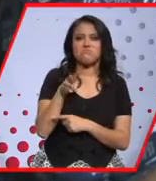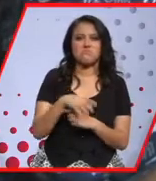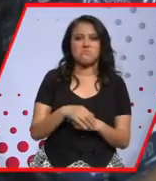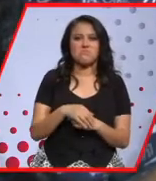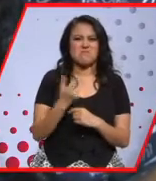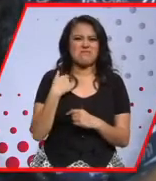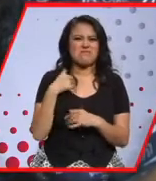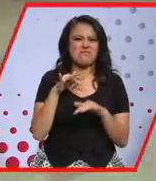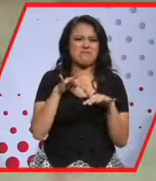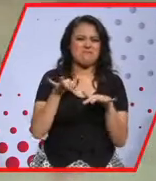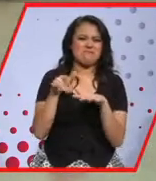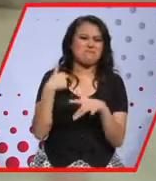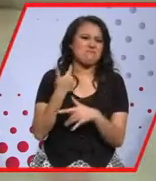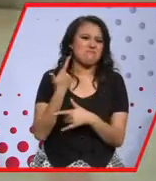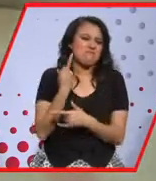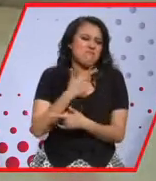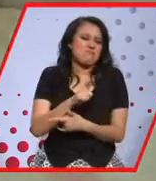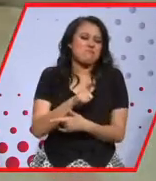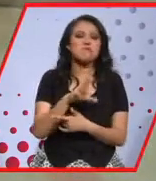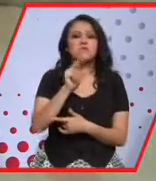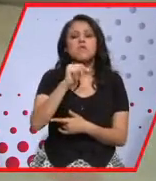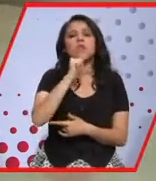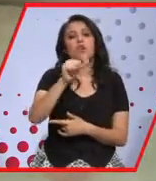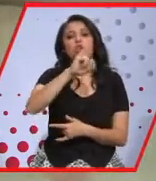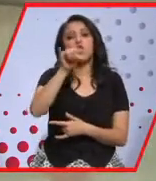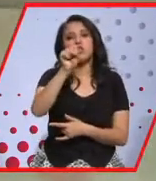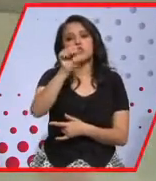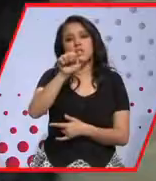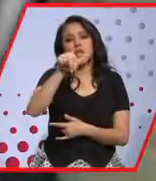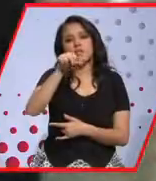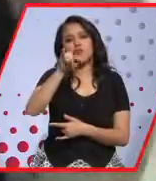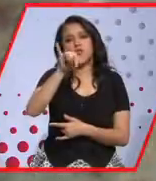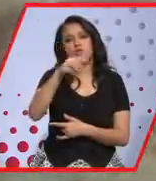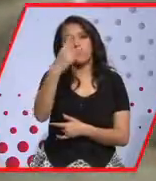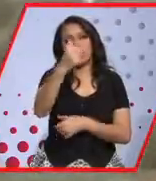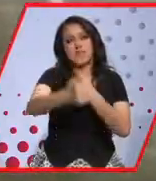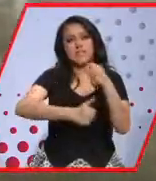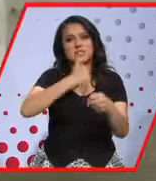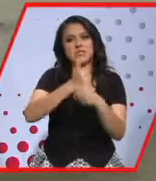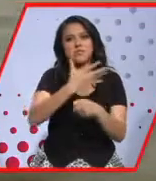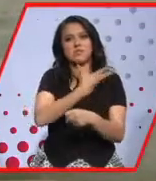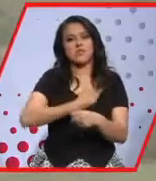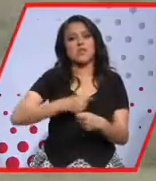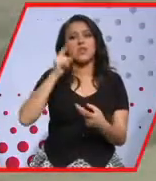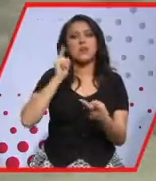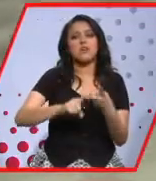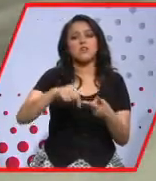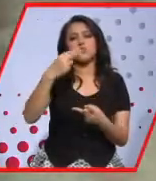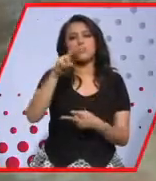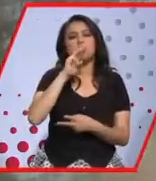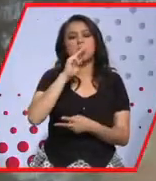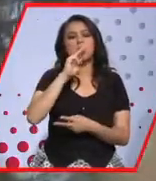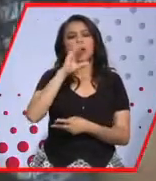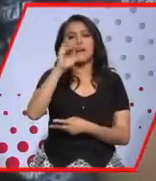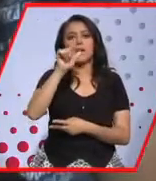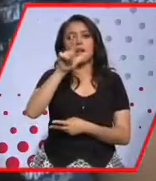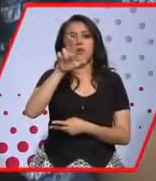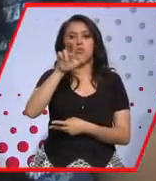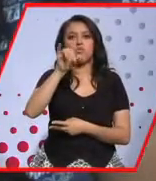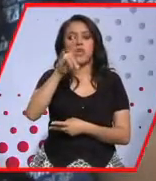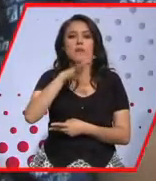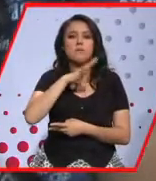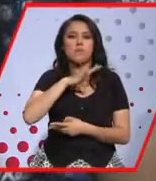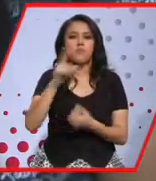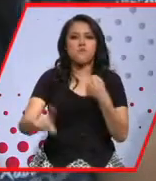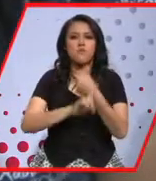decir asco, ¿no? José Antonio Rodríguez tiene 3 años de edad y es hijo de Claudia Campos Ayala. Mi bebé tiene